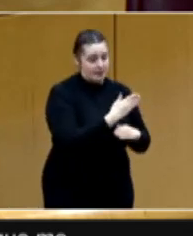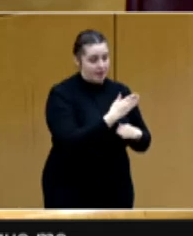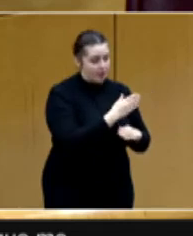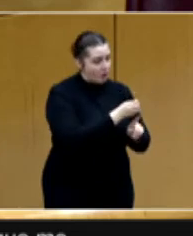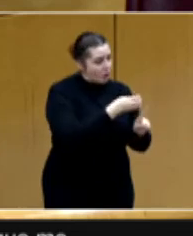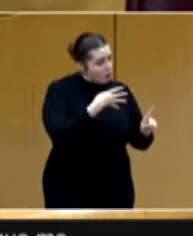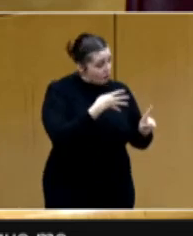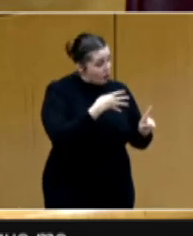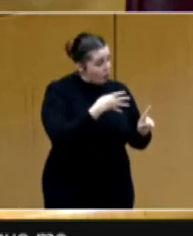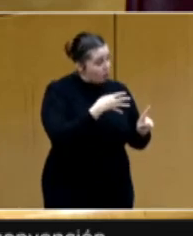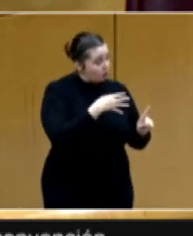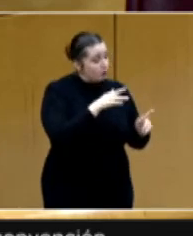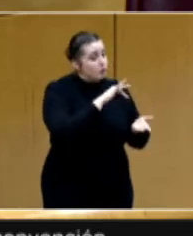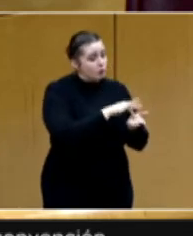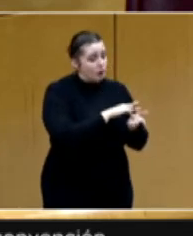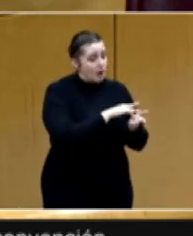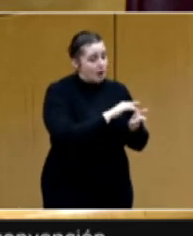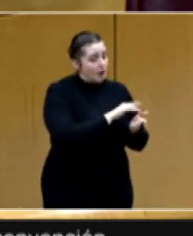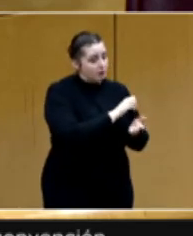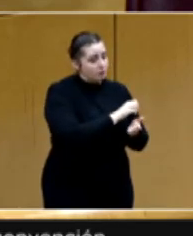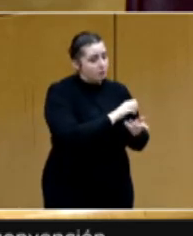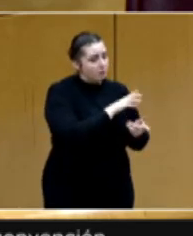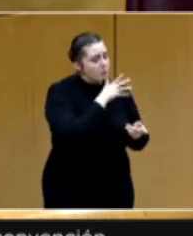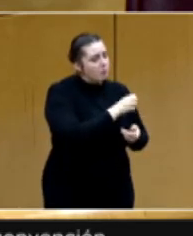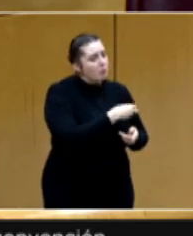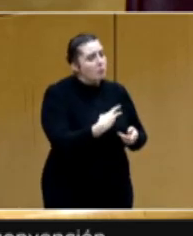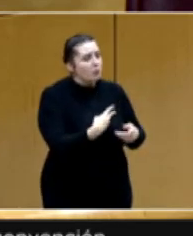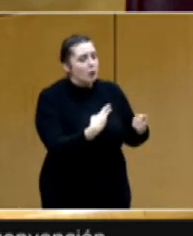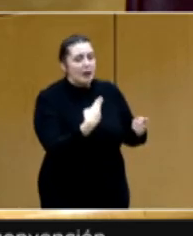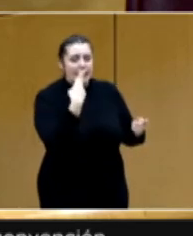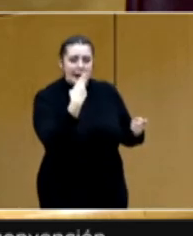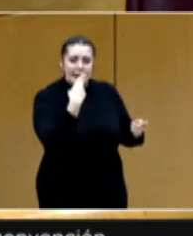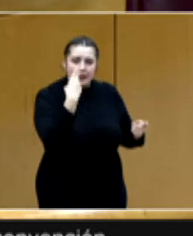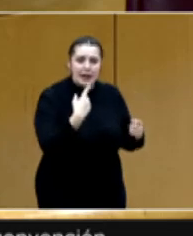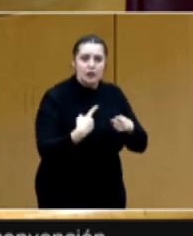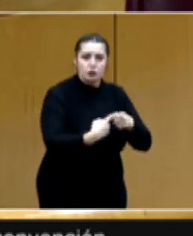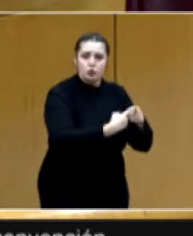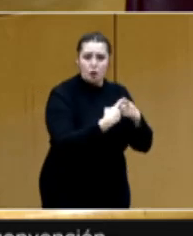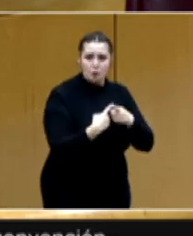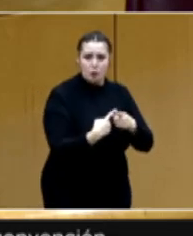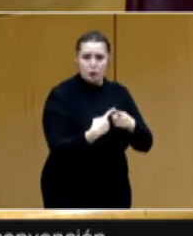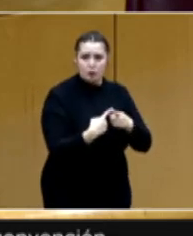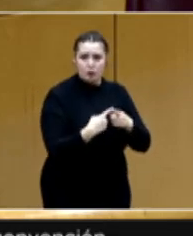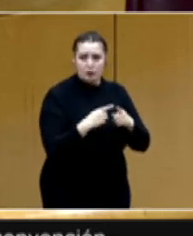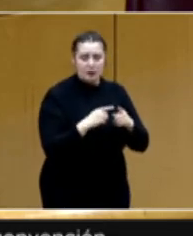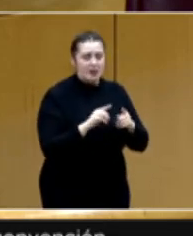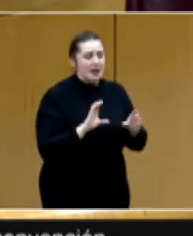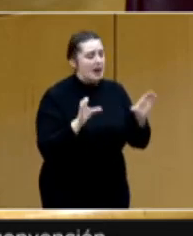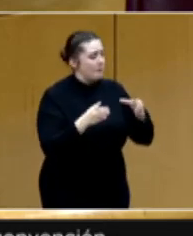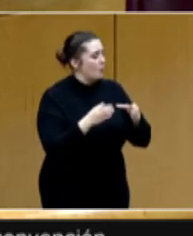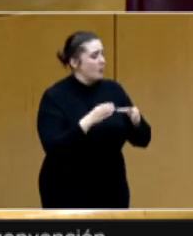sigue siendo el resultado de un interés común en toda la comunidad jurídica